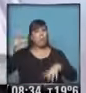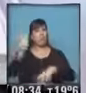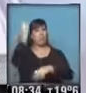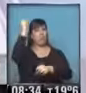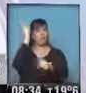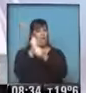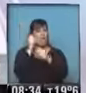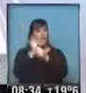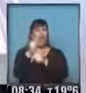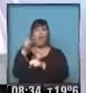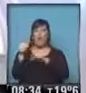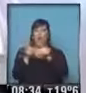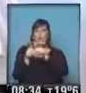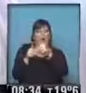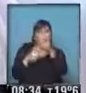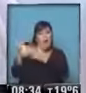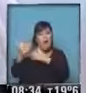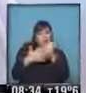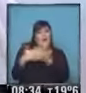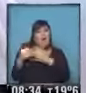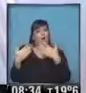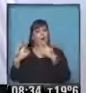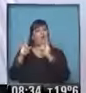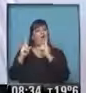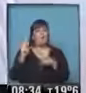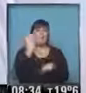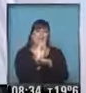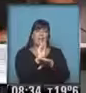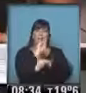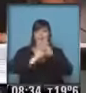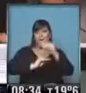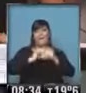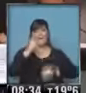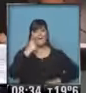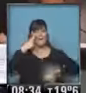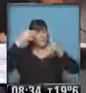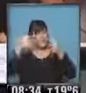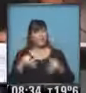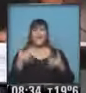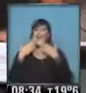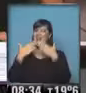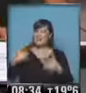a través de ese oficio, ese arte, tienen la posibilidad de mantener a su familia, de poder vivir dignamente. Gracias, Ariel, a todo el equipo allí en Arrufat.